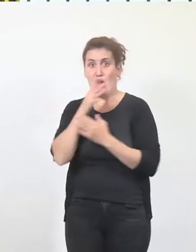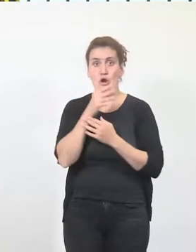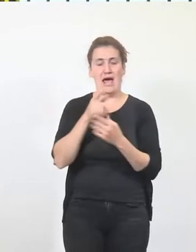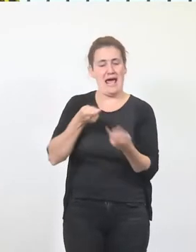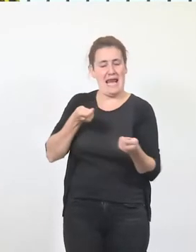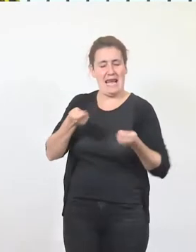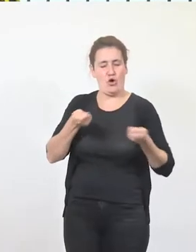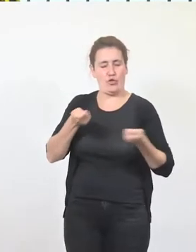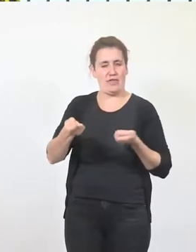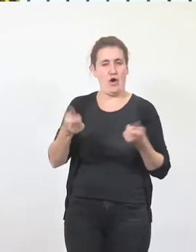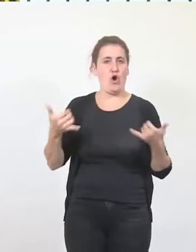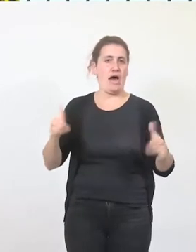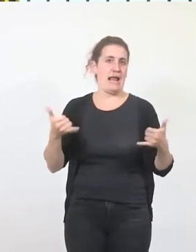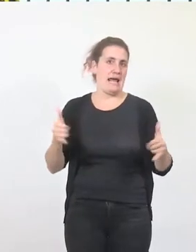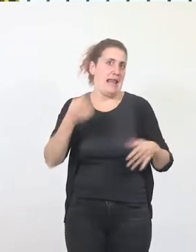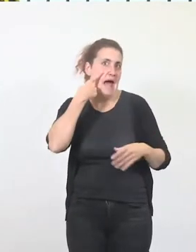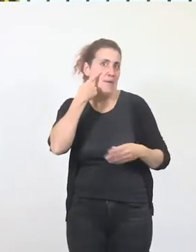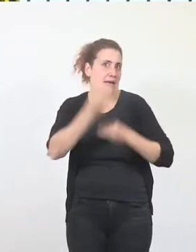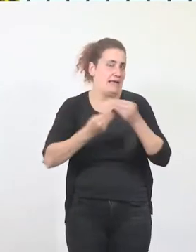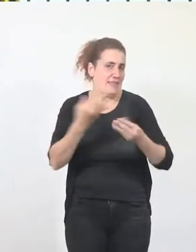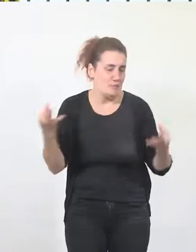con Argelia a ver qué hacemos con el gas